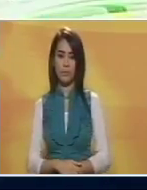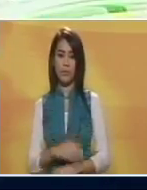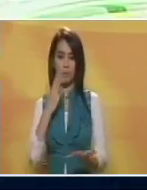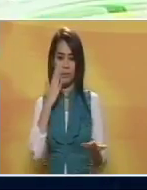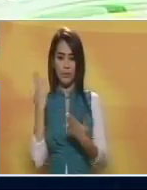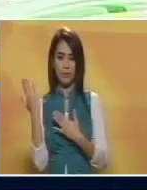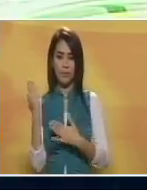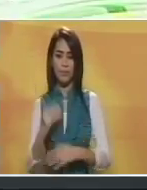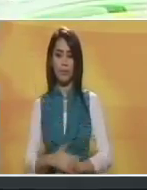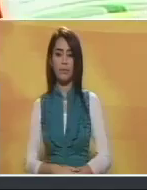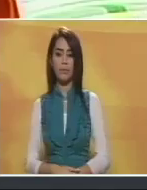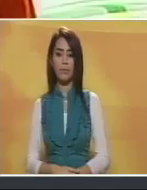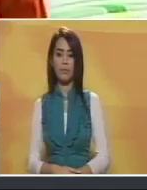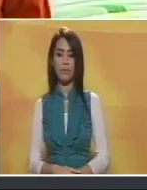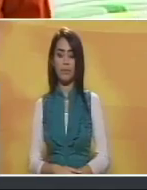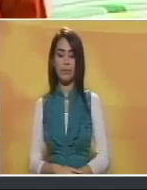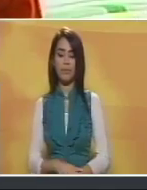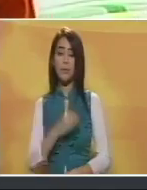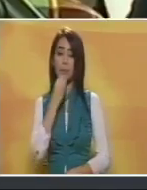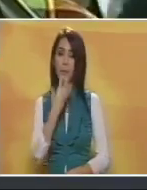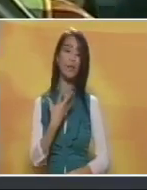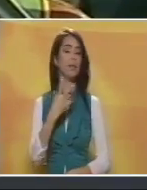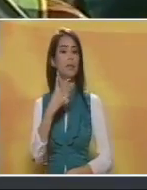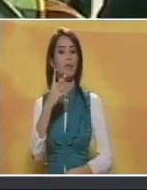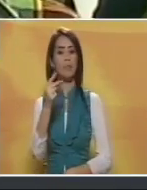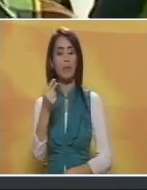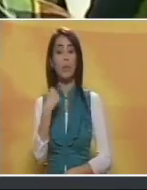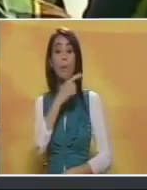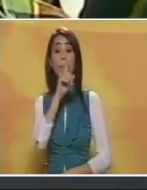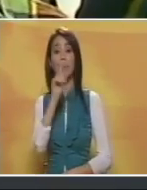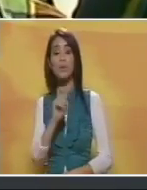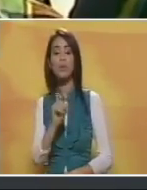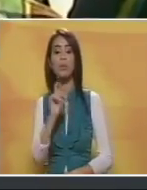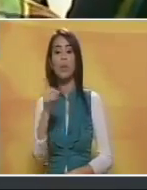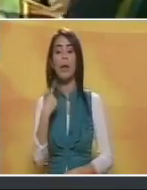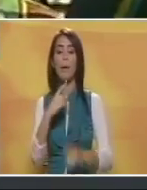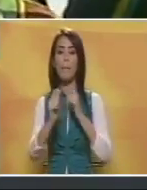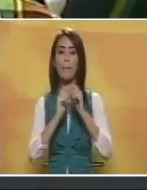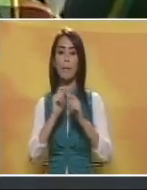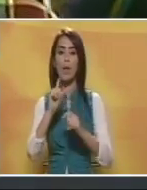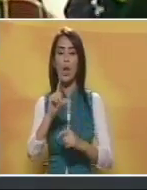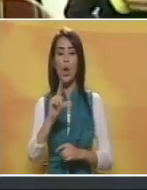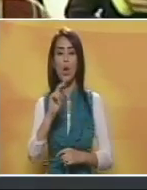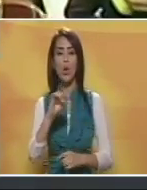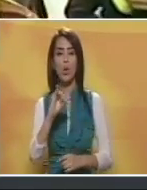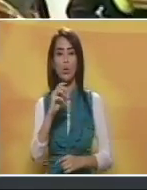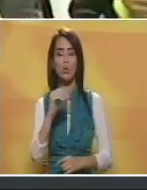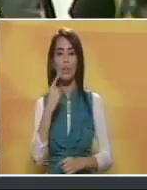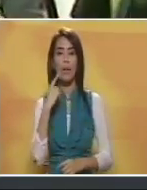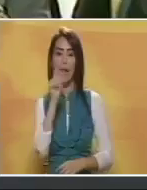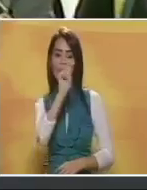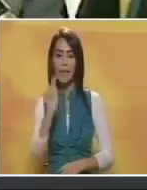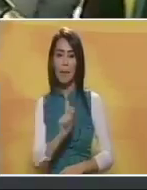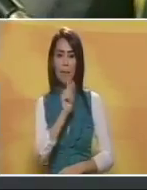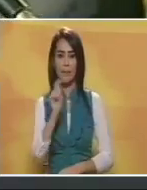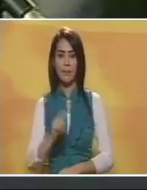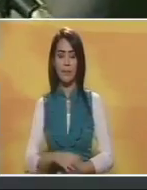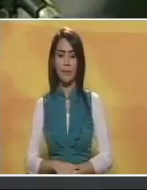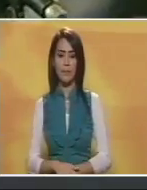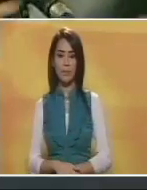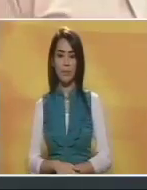Adelante. Bien, la segunda pregunta la formula la periodista Luciana Font de Televen.